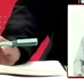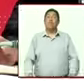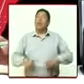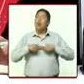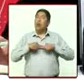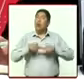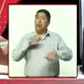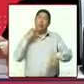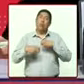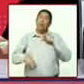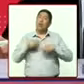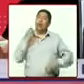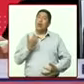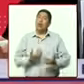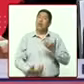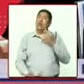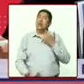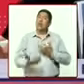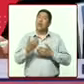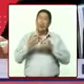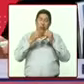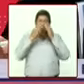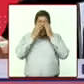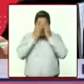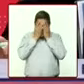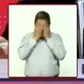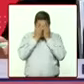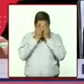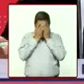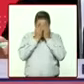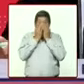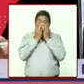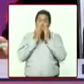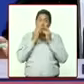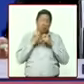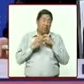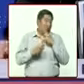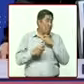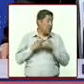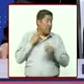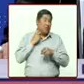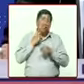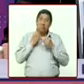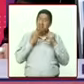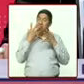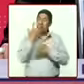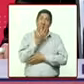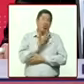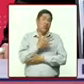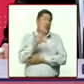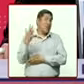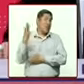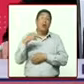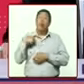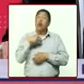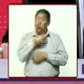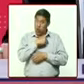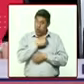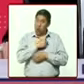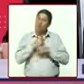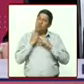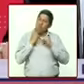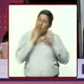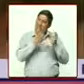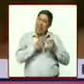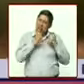Continúa los problemas de los incendios, el desastre ecológico que estamos viviendo en Bolivia, y por supuesto nuestra campaña también sigue